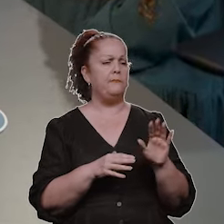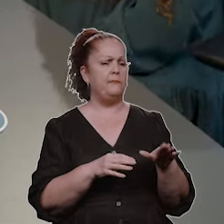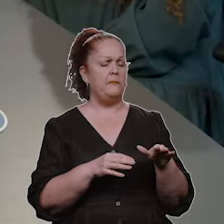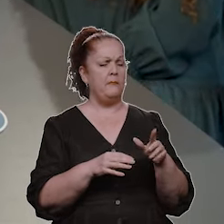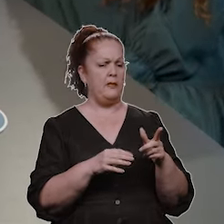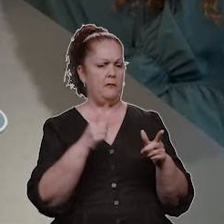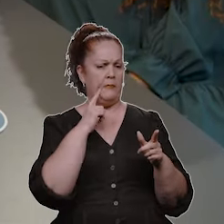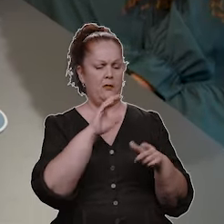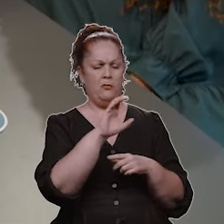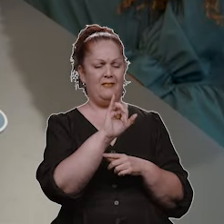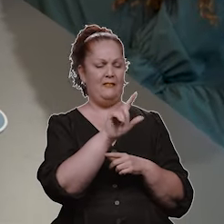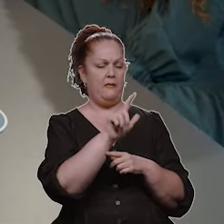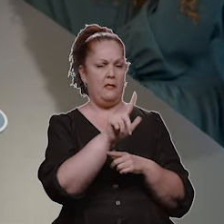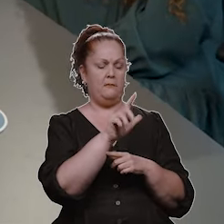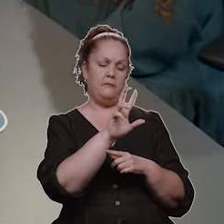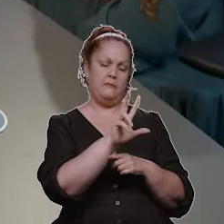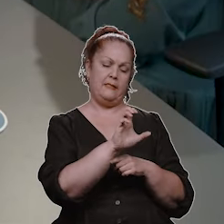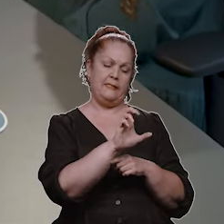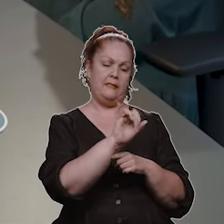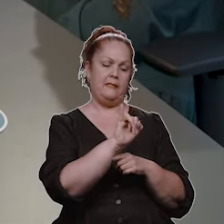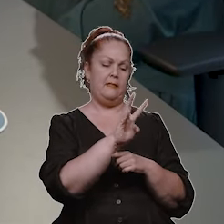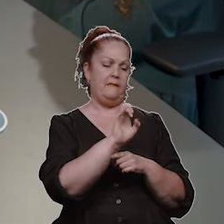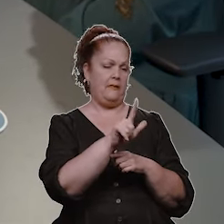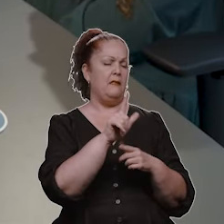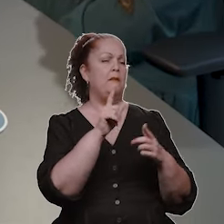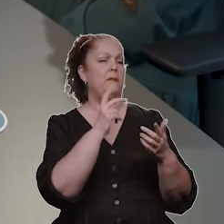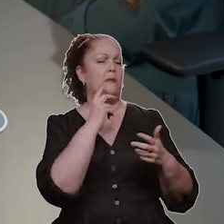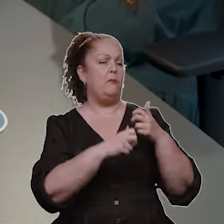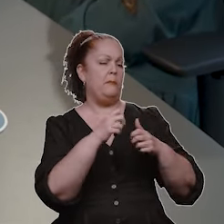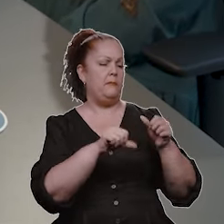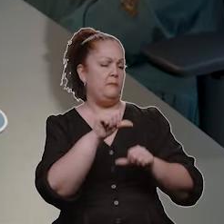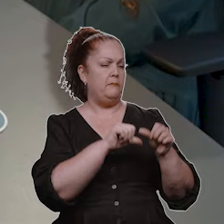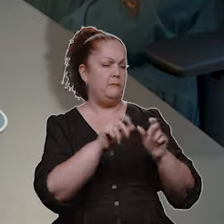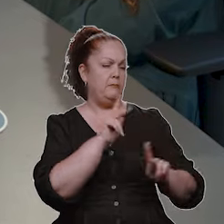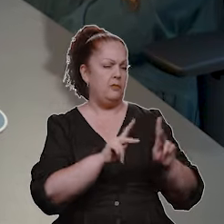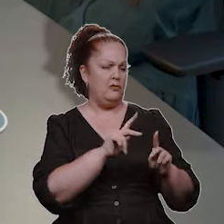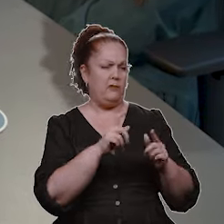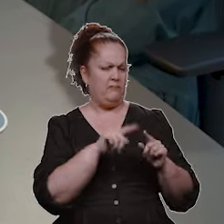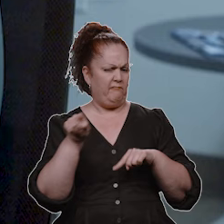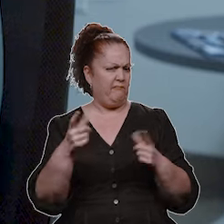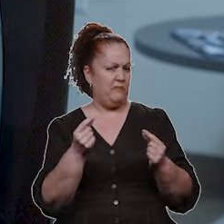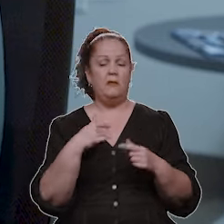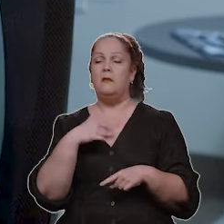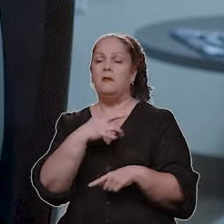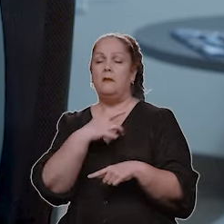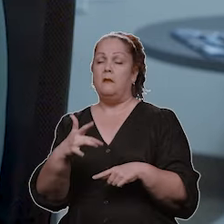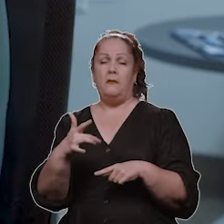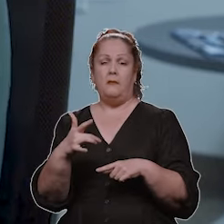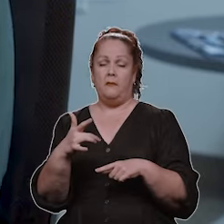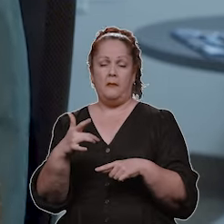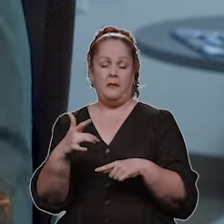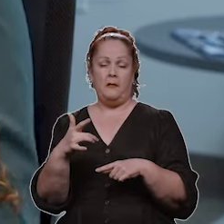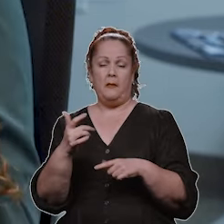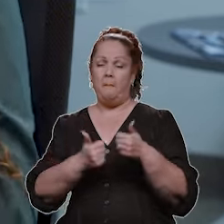cuanto al aspecto civil Qué otros asuntos civiles se pueden atender en una sala de investigaciones Pues de ordinario Yo